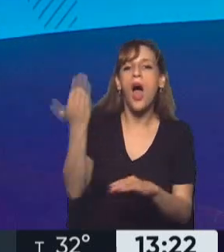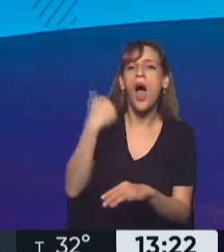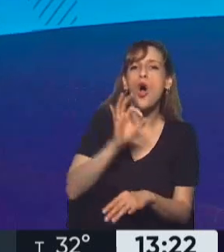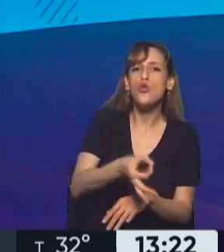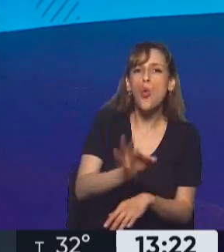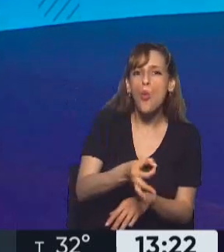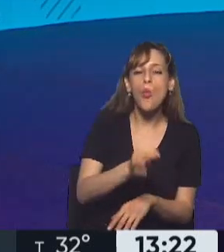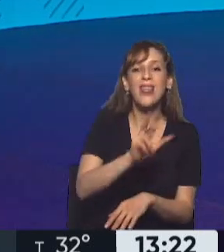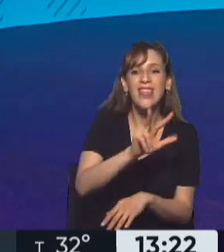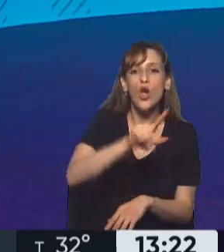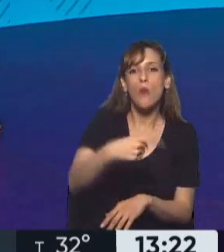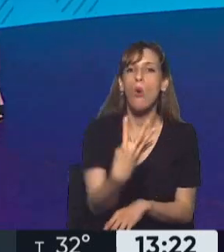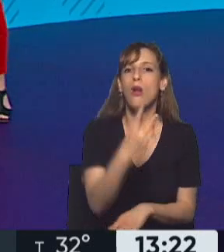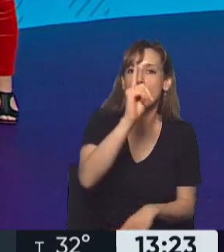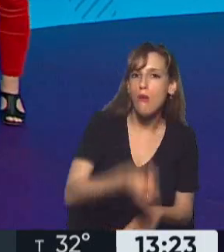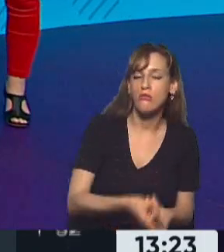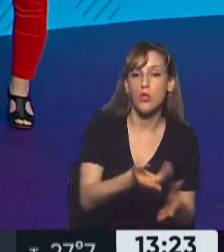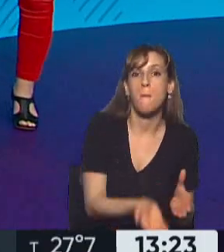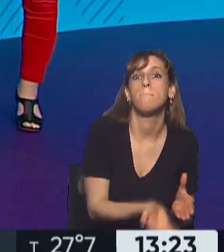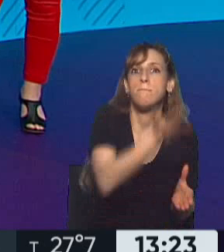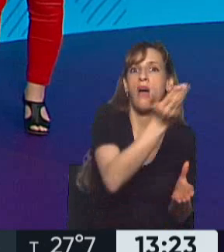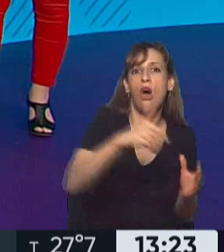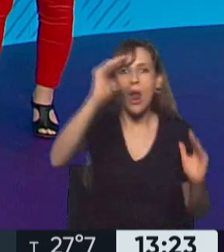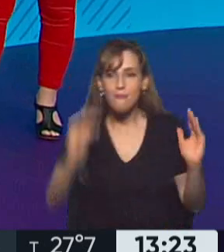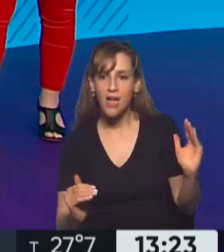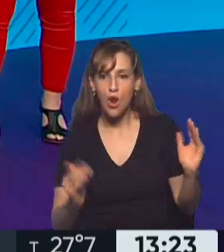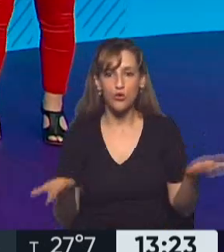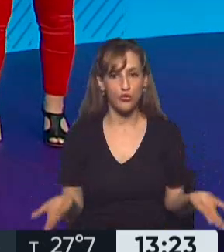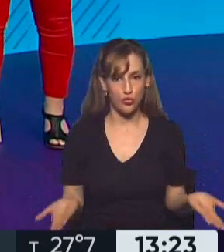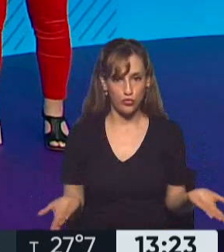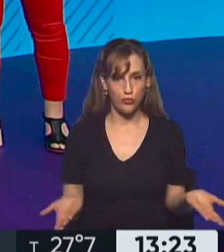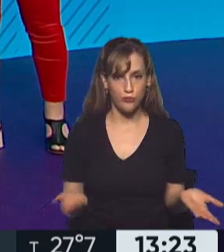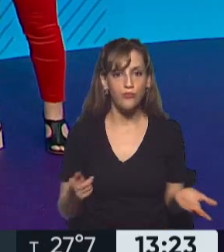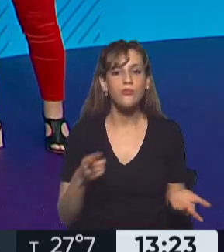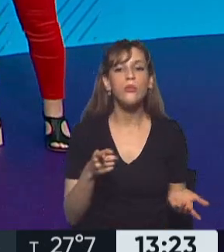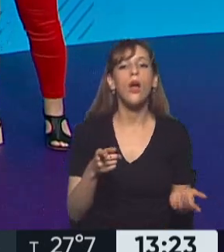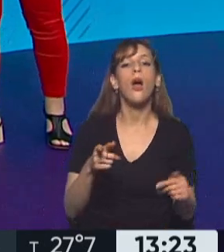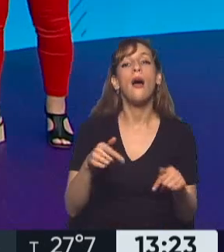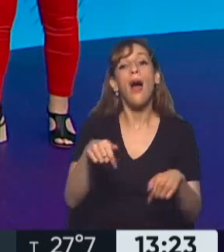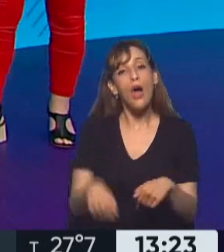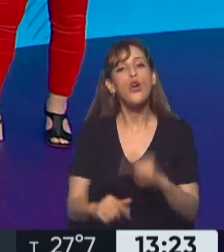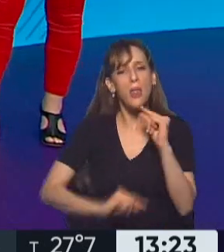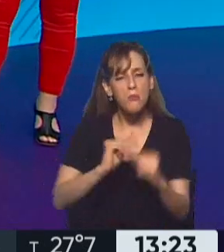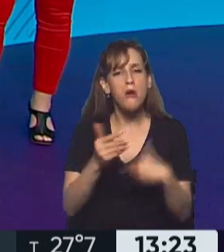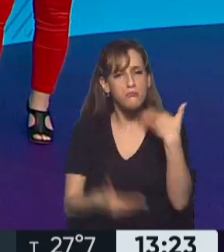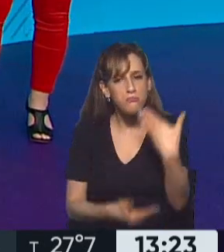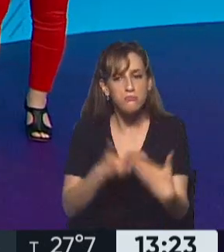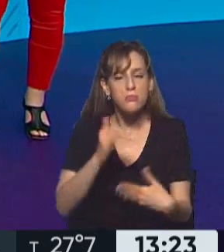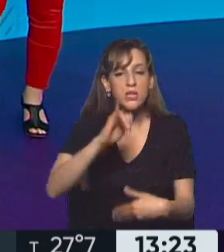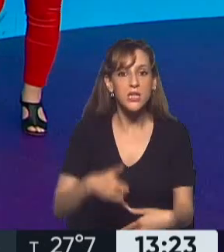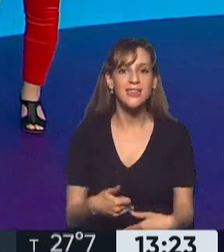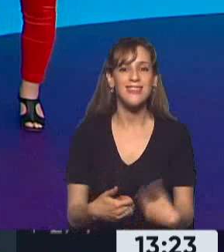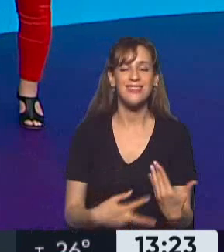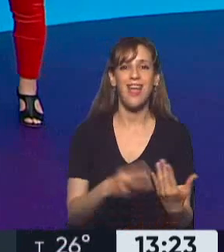3,4%. Hay una reducción de los precios de los alimentos, lo cual significa que se está logrando que los alimentos no aumenten mucho más que el